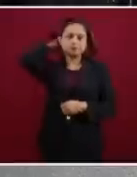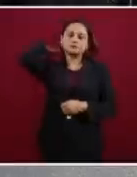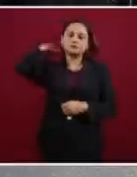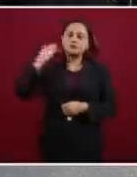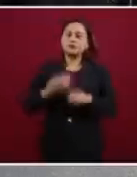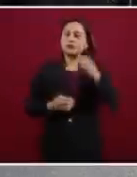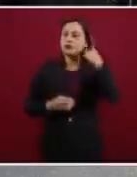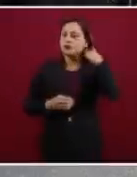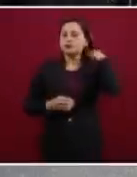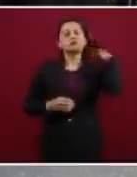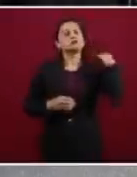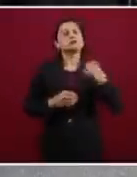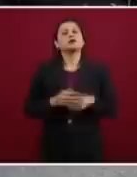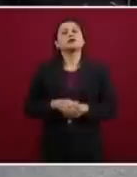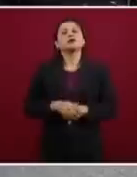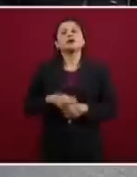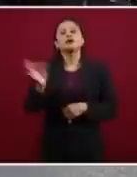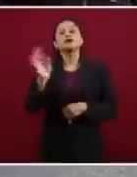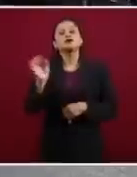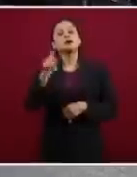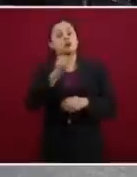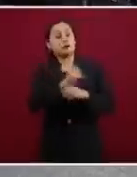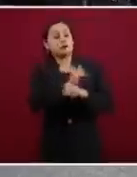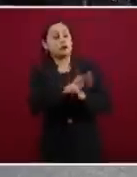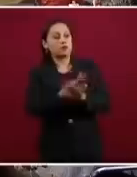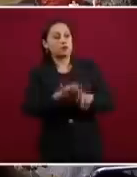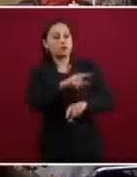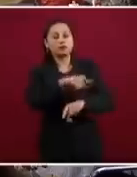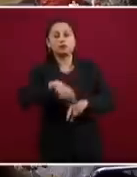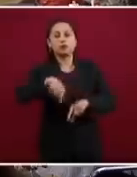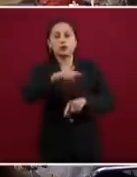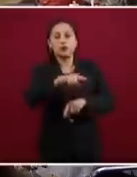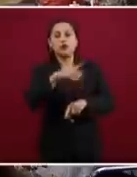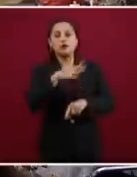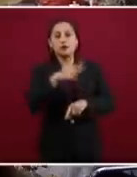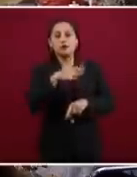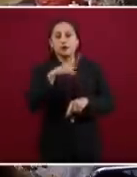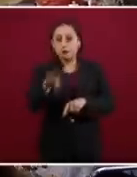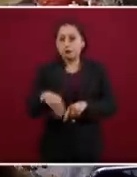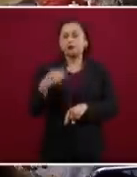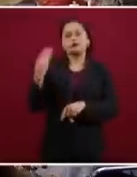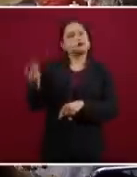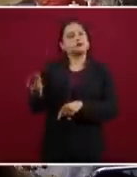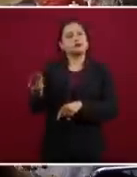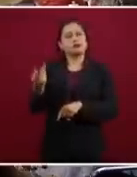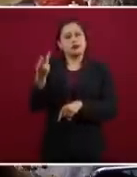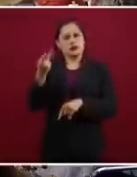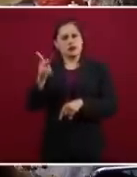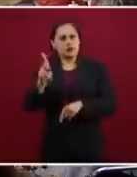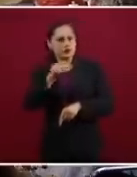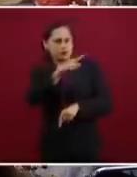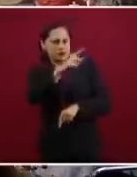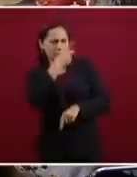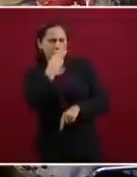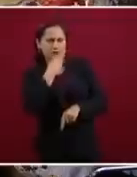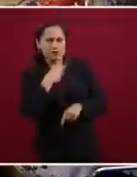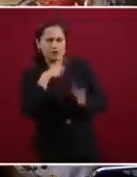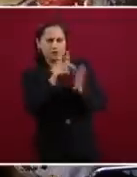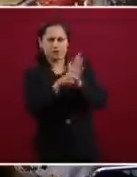si hay vídeos y hay información se les entrega pero está descartado que haga el vídeo no mande